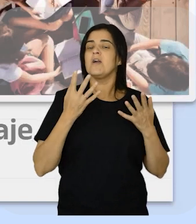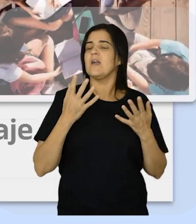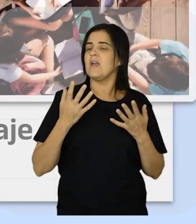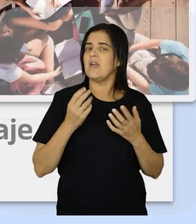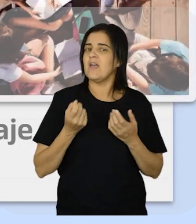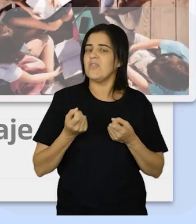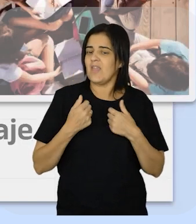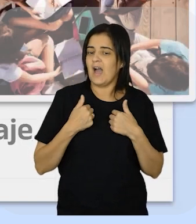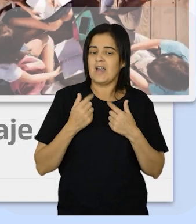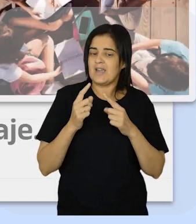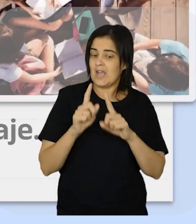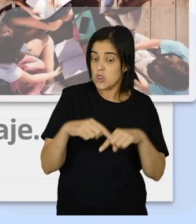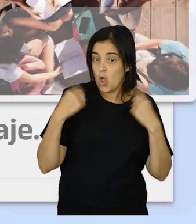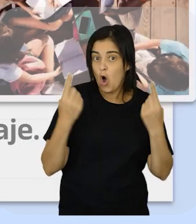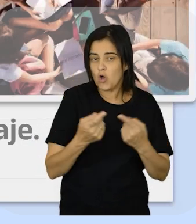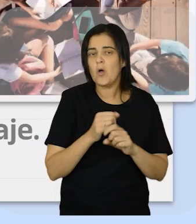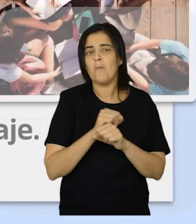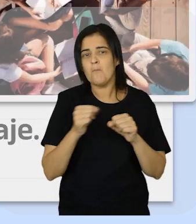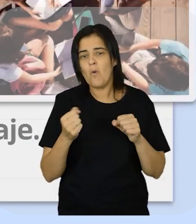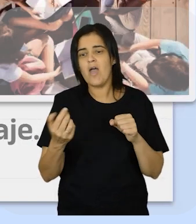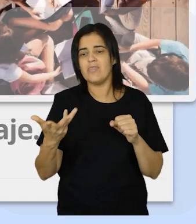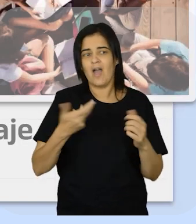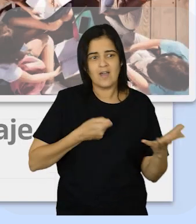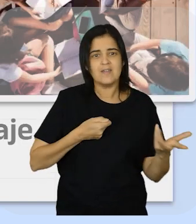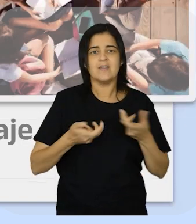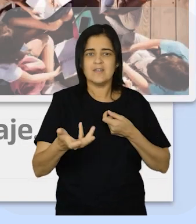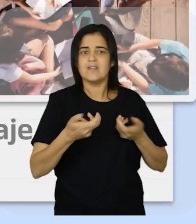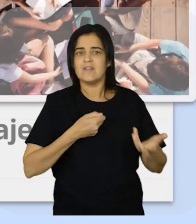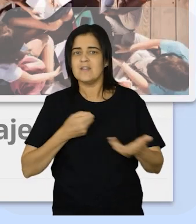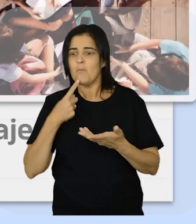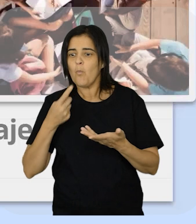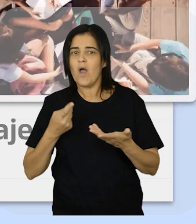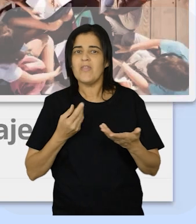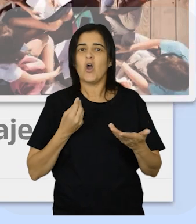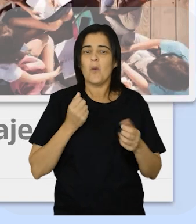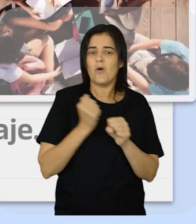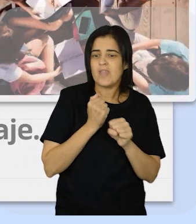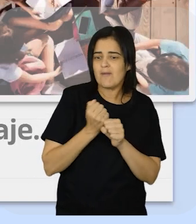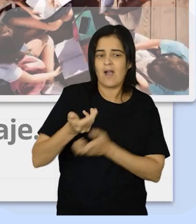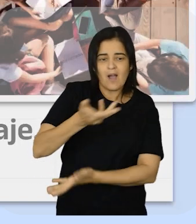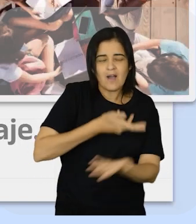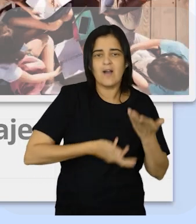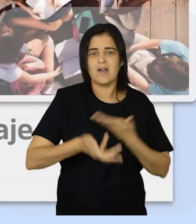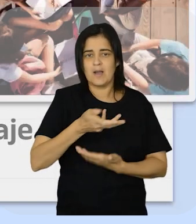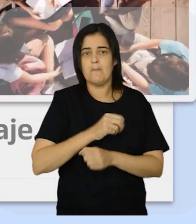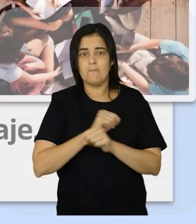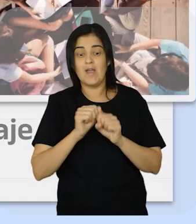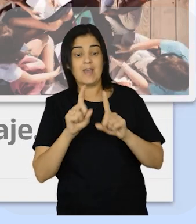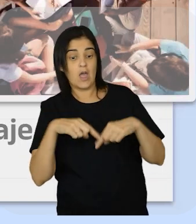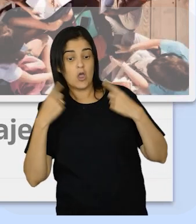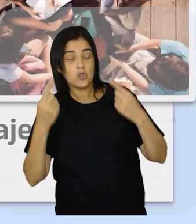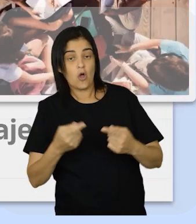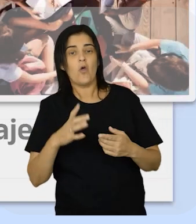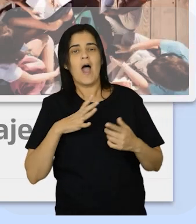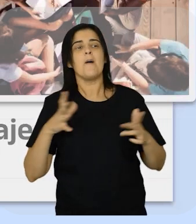permite que todos puedan hacer un aporte y permite que todos puedan trabajar y permite que todos